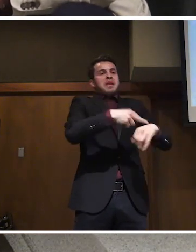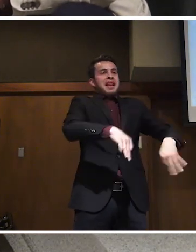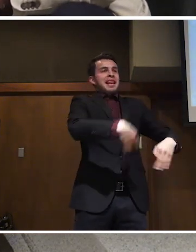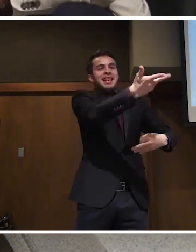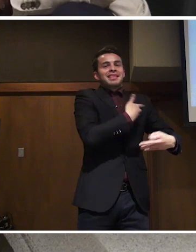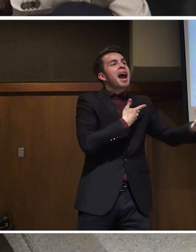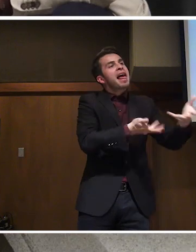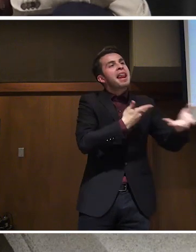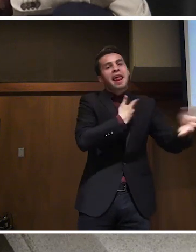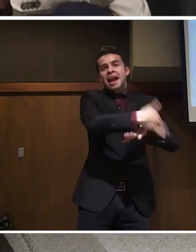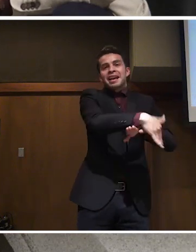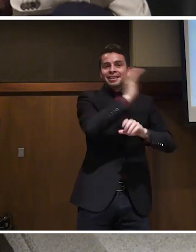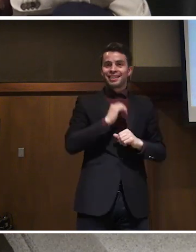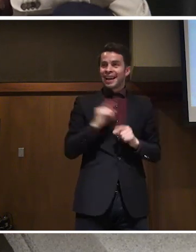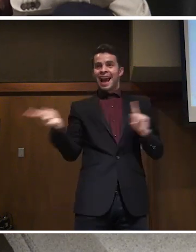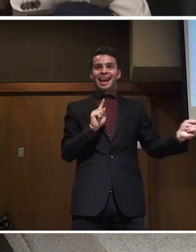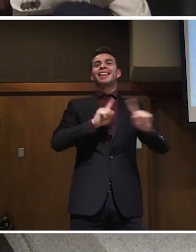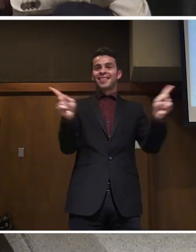leer y escribir. Entonces,